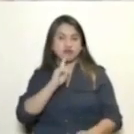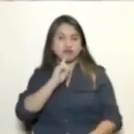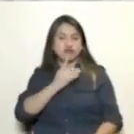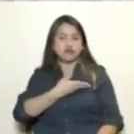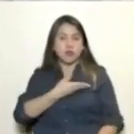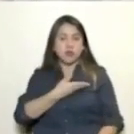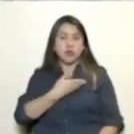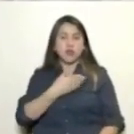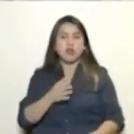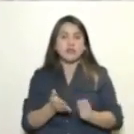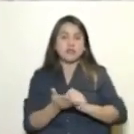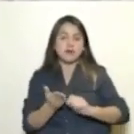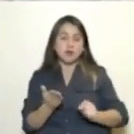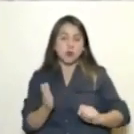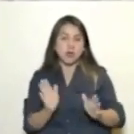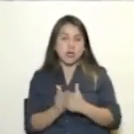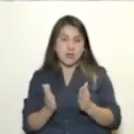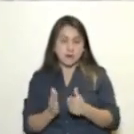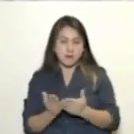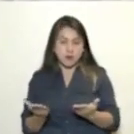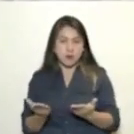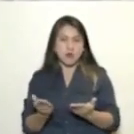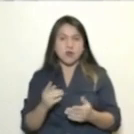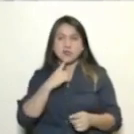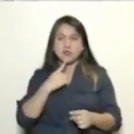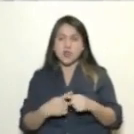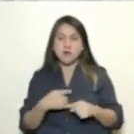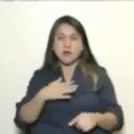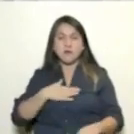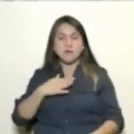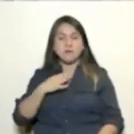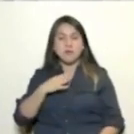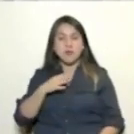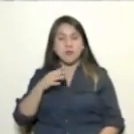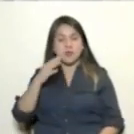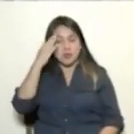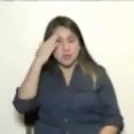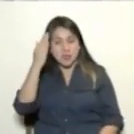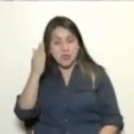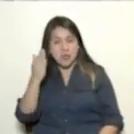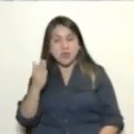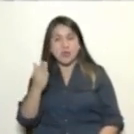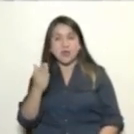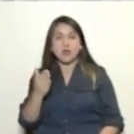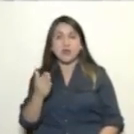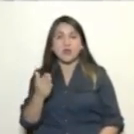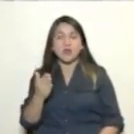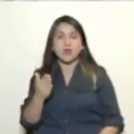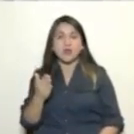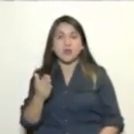se me ocurrió escribir un librito que se llama Mi Vida y que termina